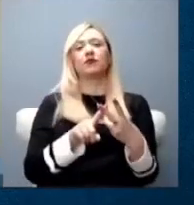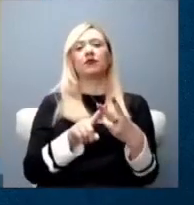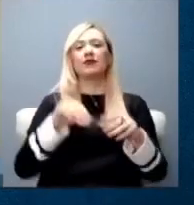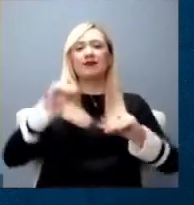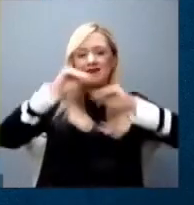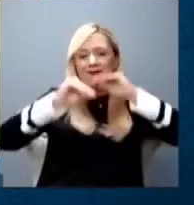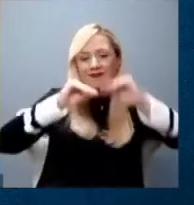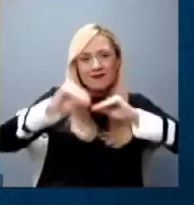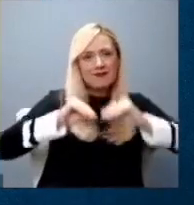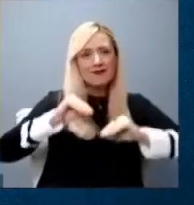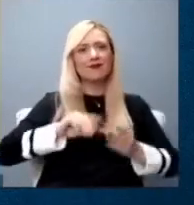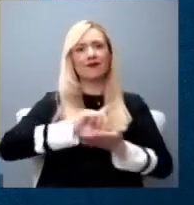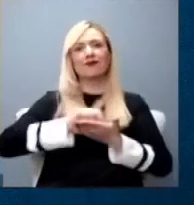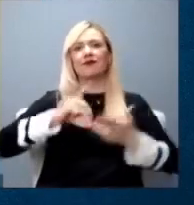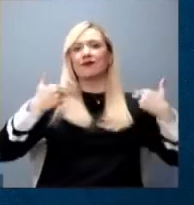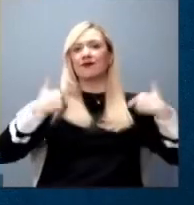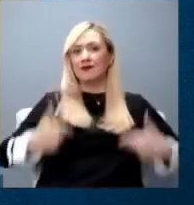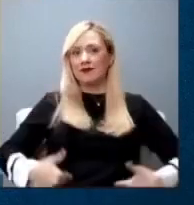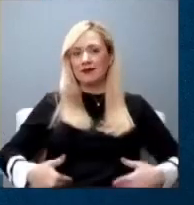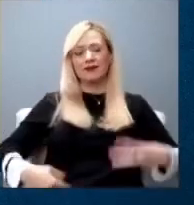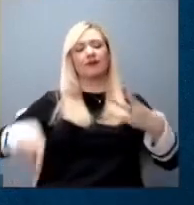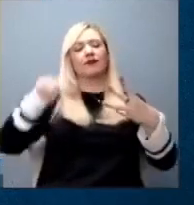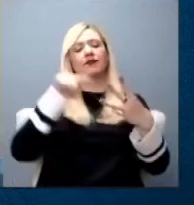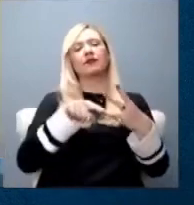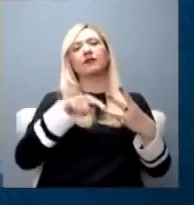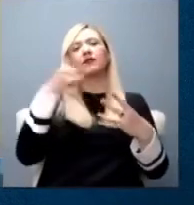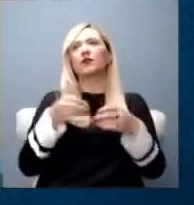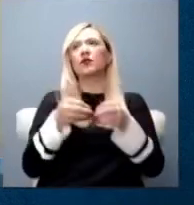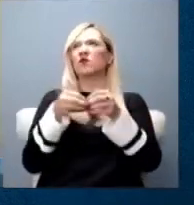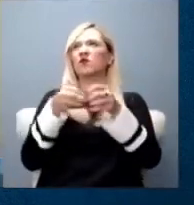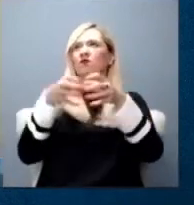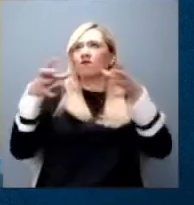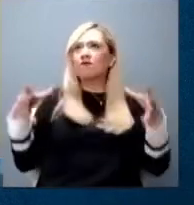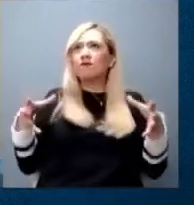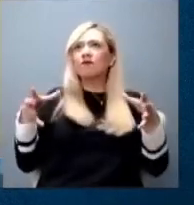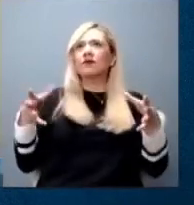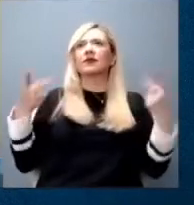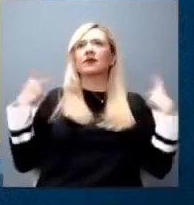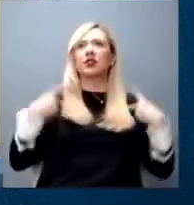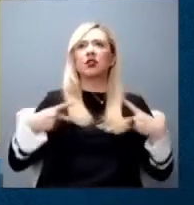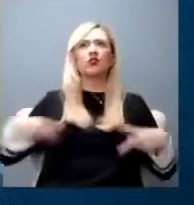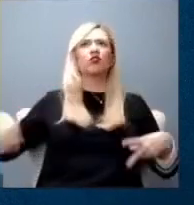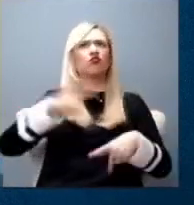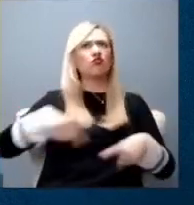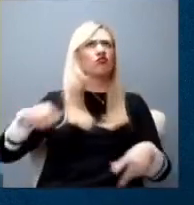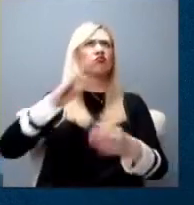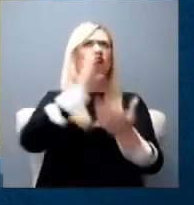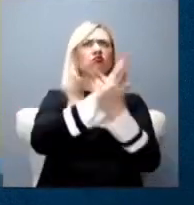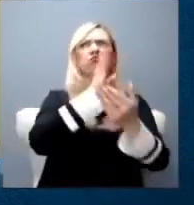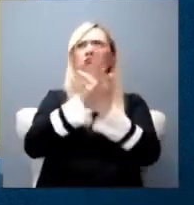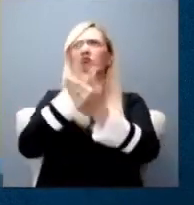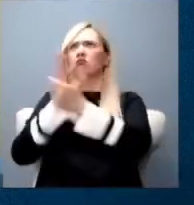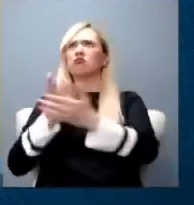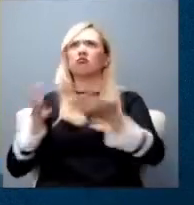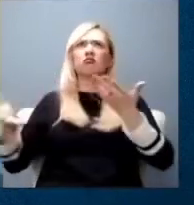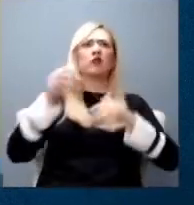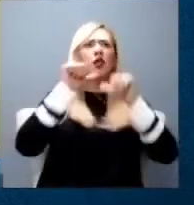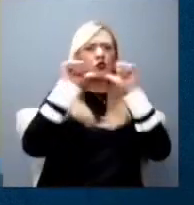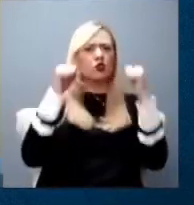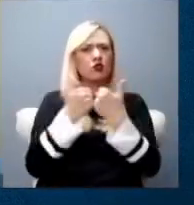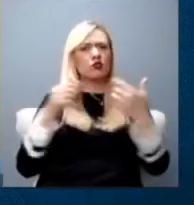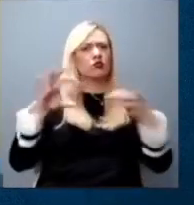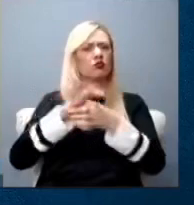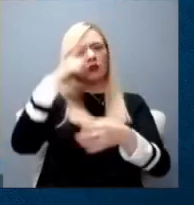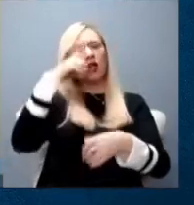derechos humanos en nuestros países. Y en tercer lugar, fortalecer la movilización social, que es fundamental en el litigio. Una